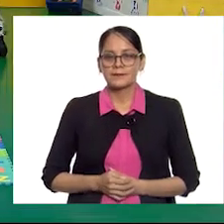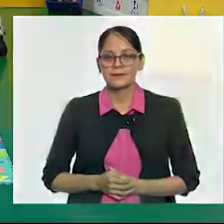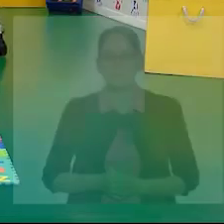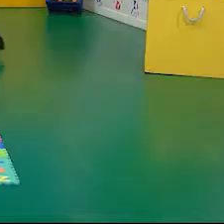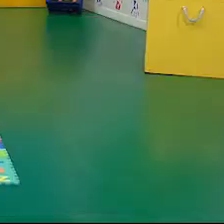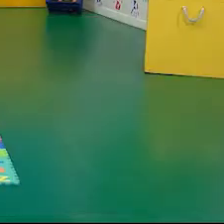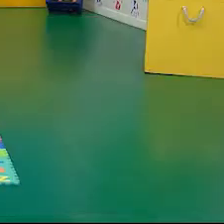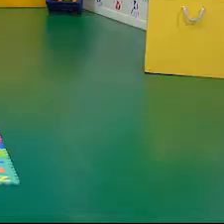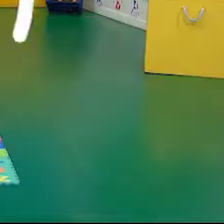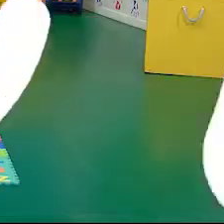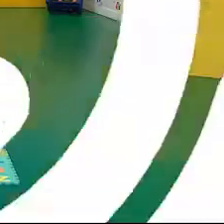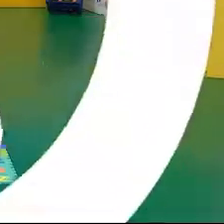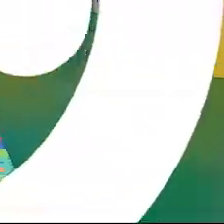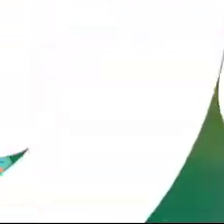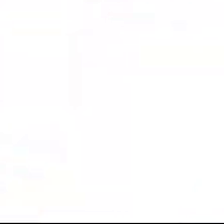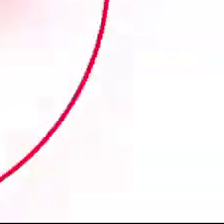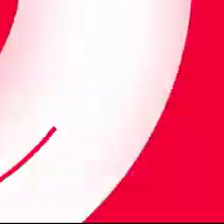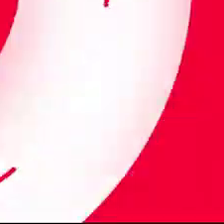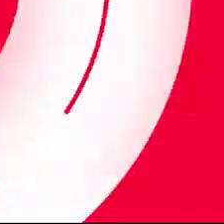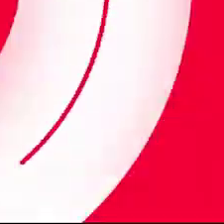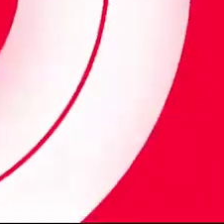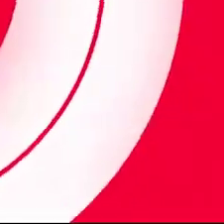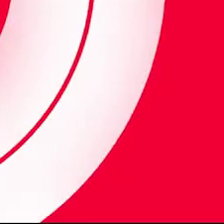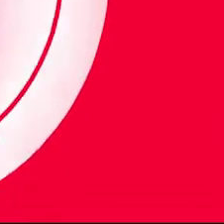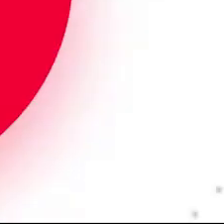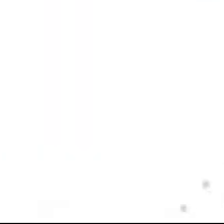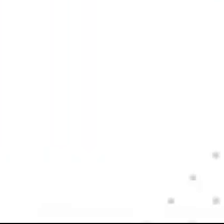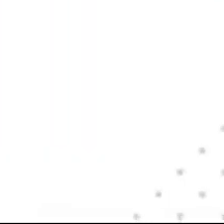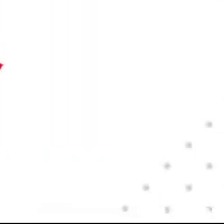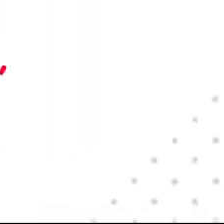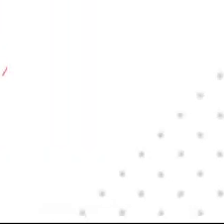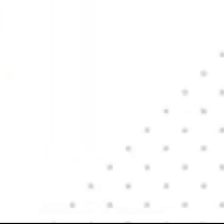A ver, performance de animales.